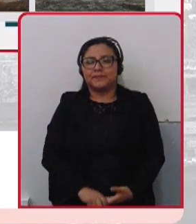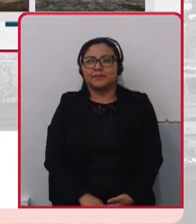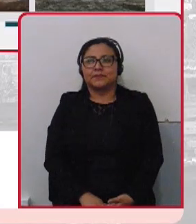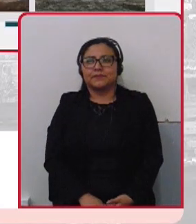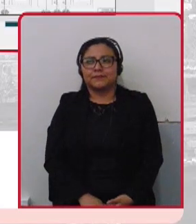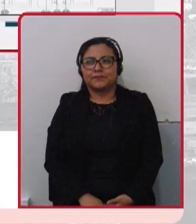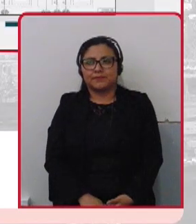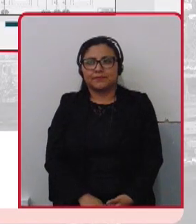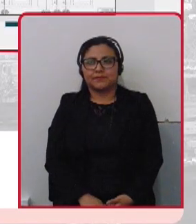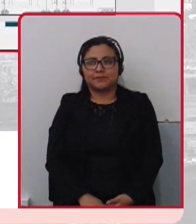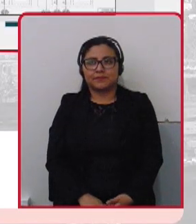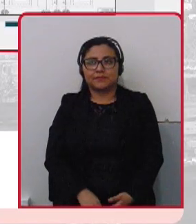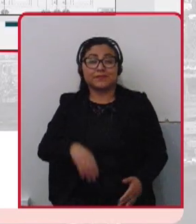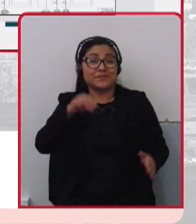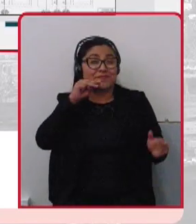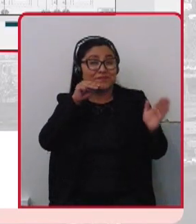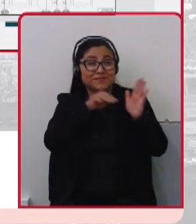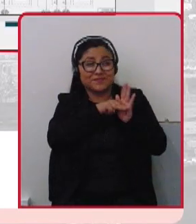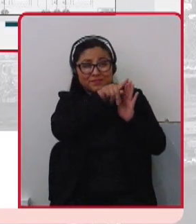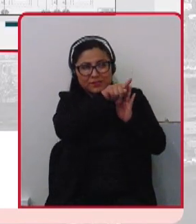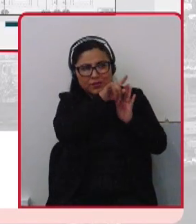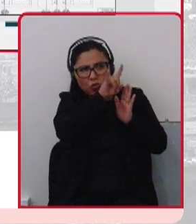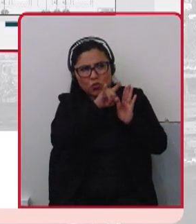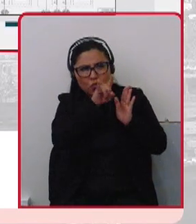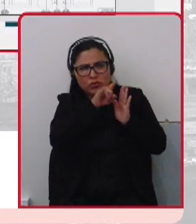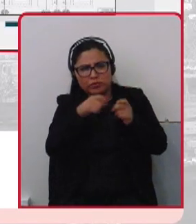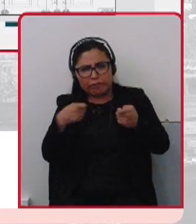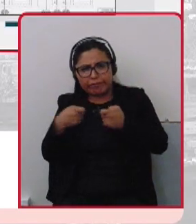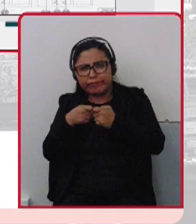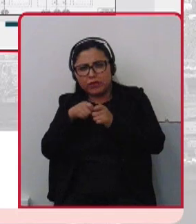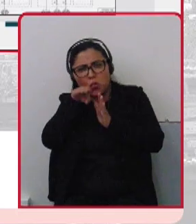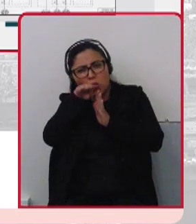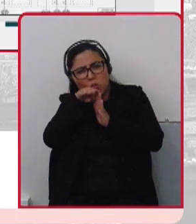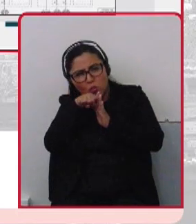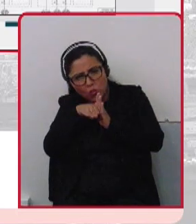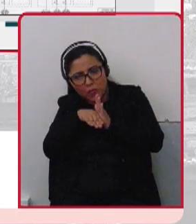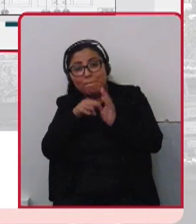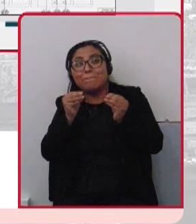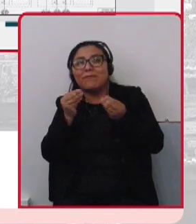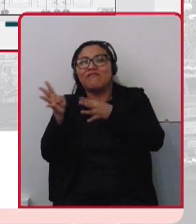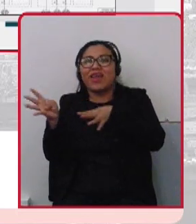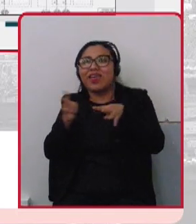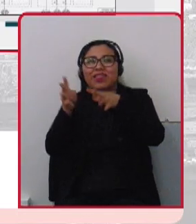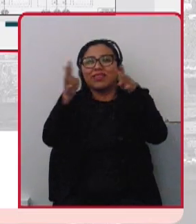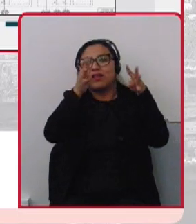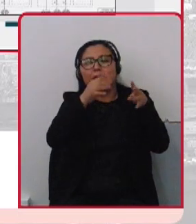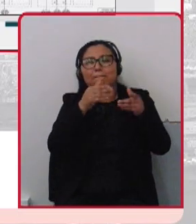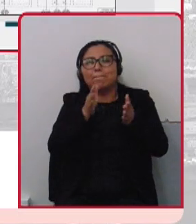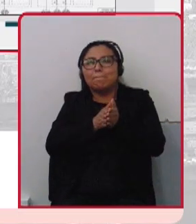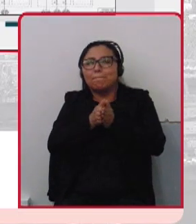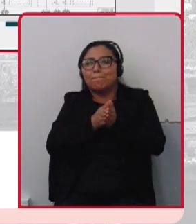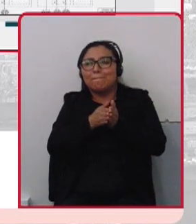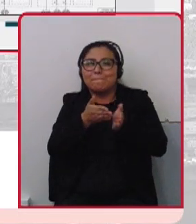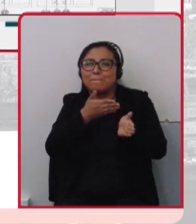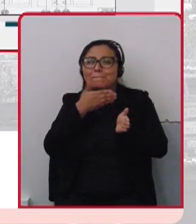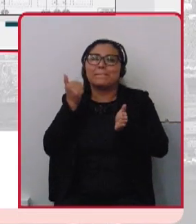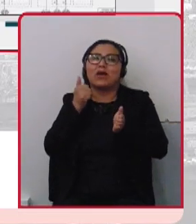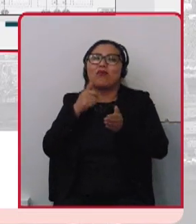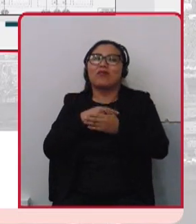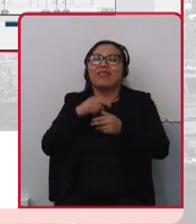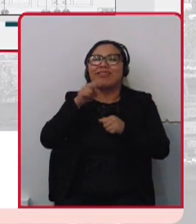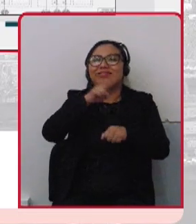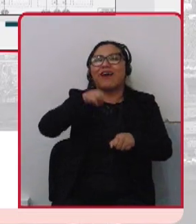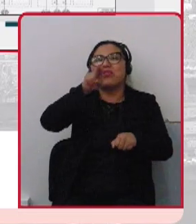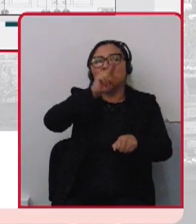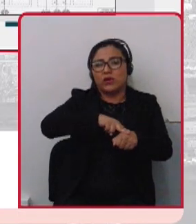En el perfil se reduce grandemente lo que es el consumo energético, porque para la ventilación principalmente pensamos aprovechar el tiro natural